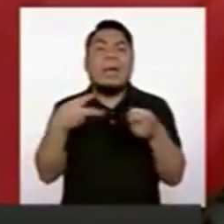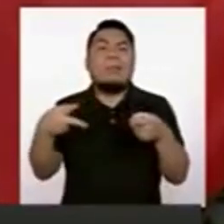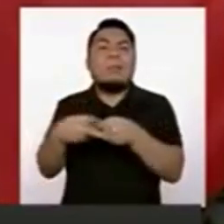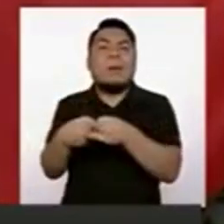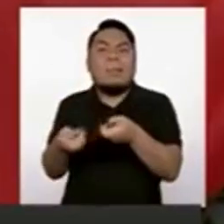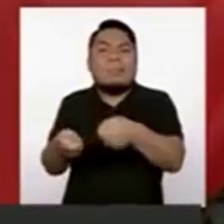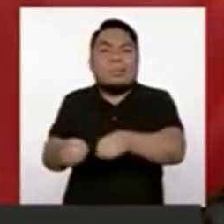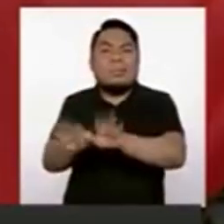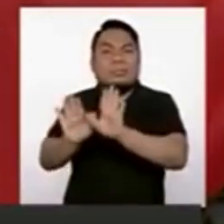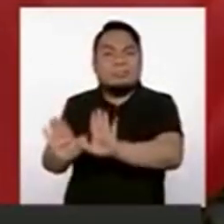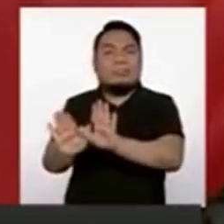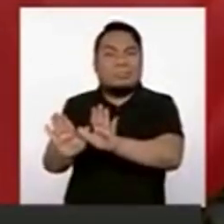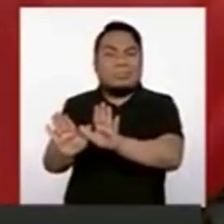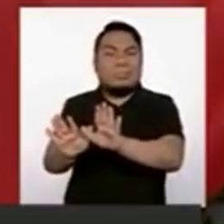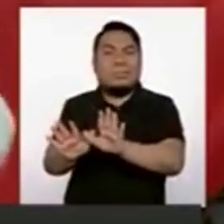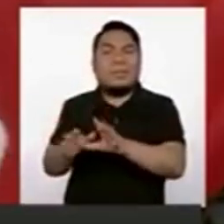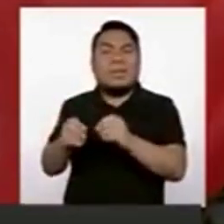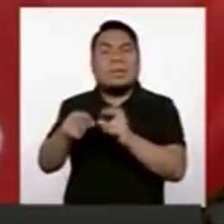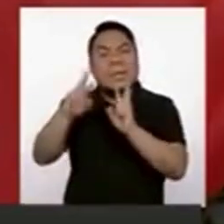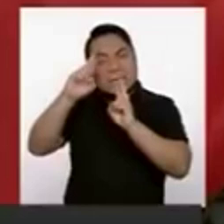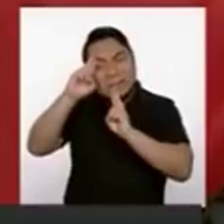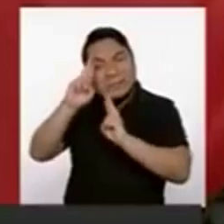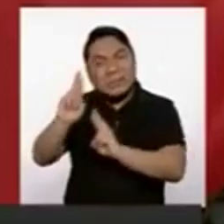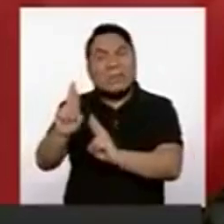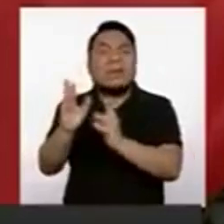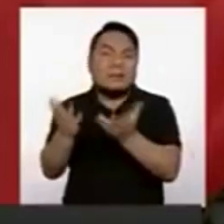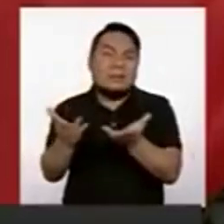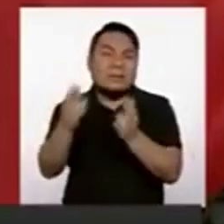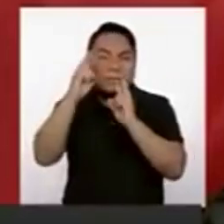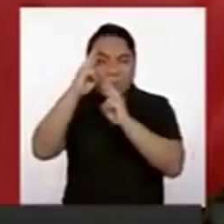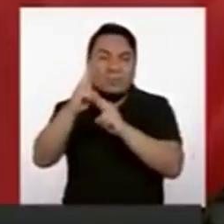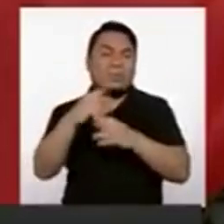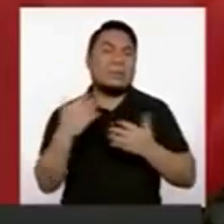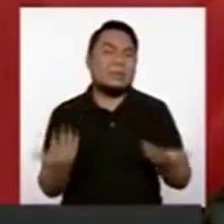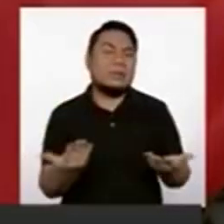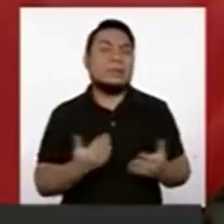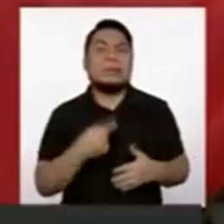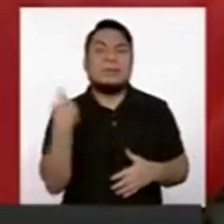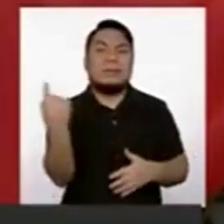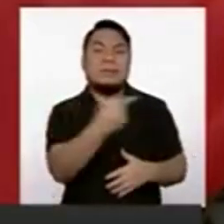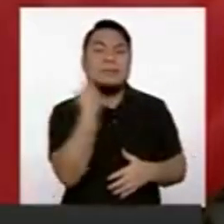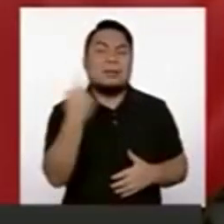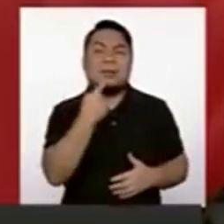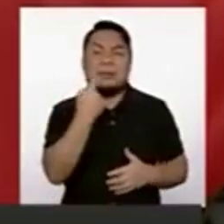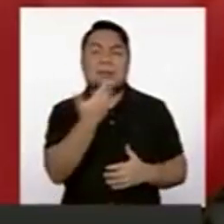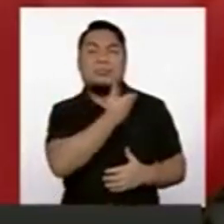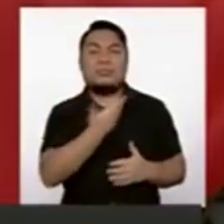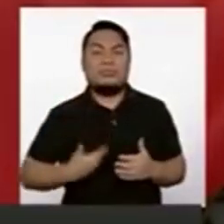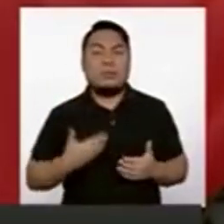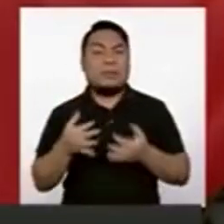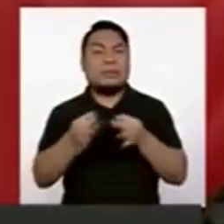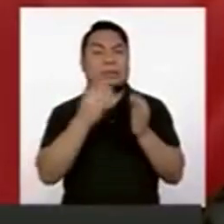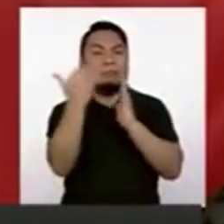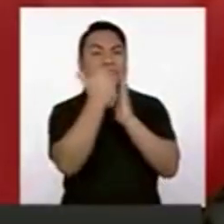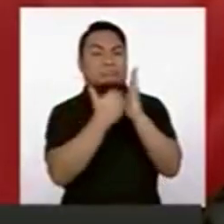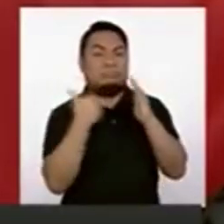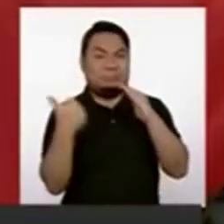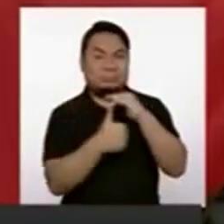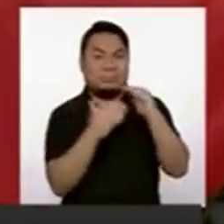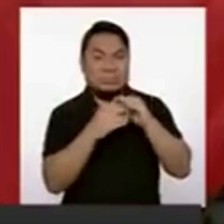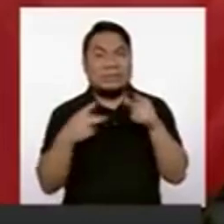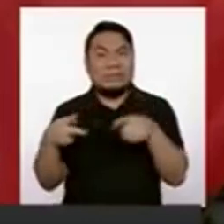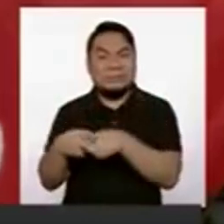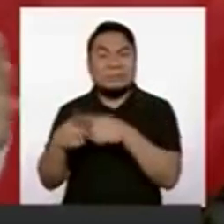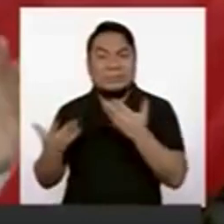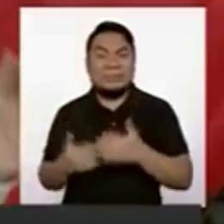parada. Estaba parada respetando, obviamente, las disposiciones que dio el gobierno. Y